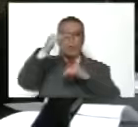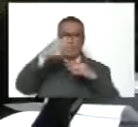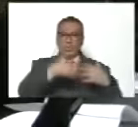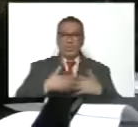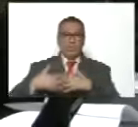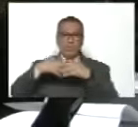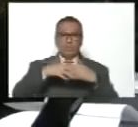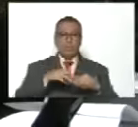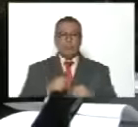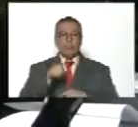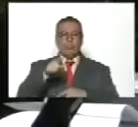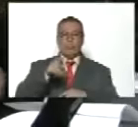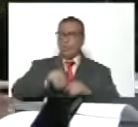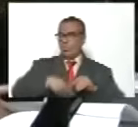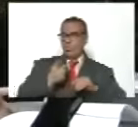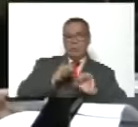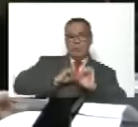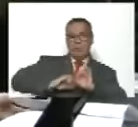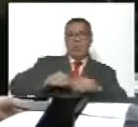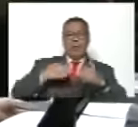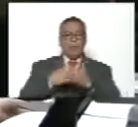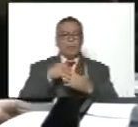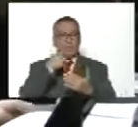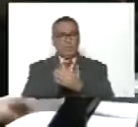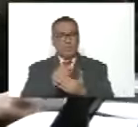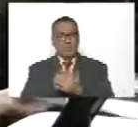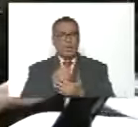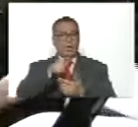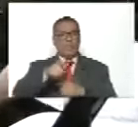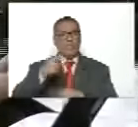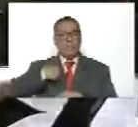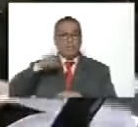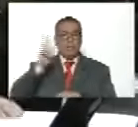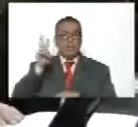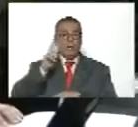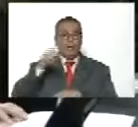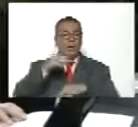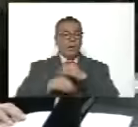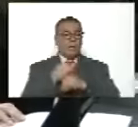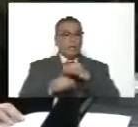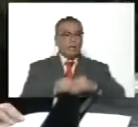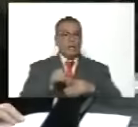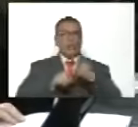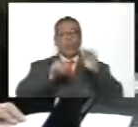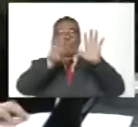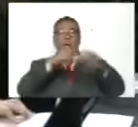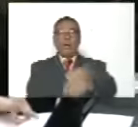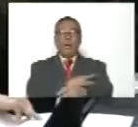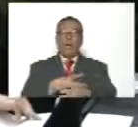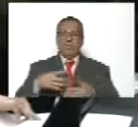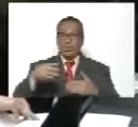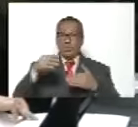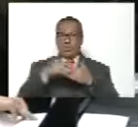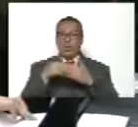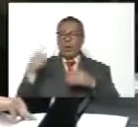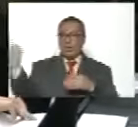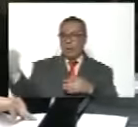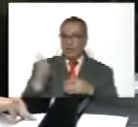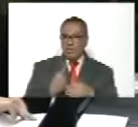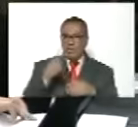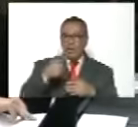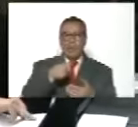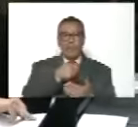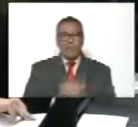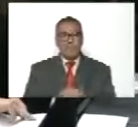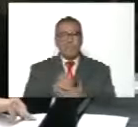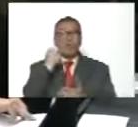norteamericanas? Pues impidieron, bloquearon el pago que Venezuela estaba emitiendo por 9 millones de dólares para traer insumos a